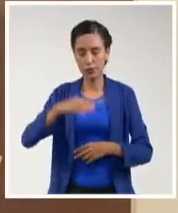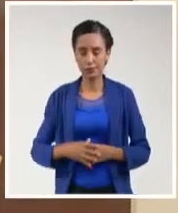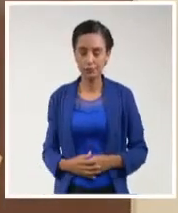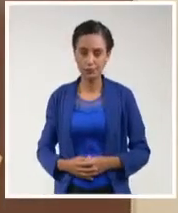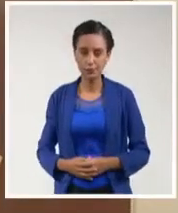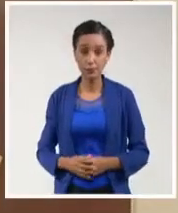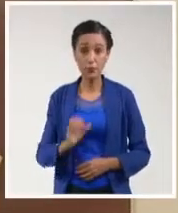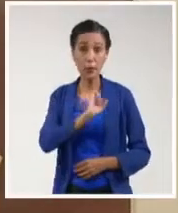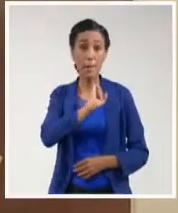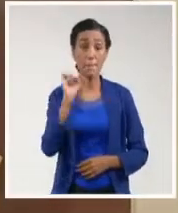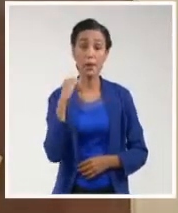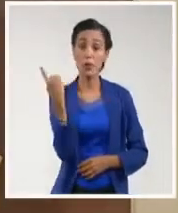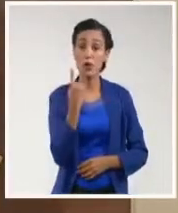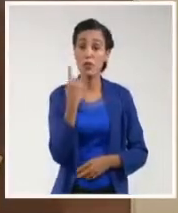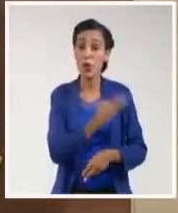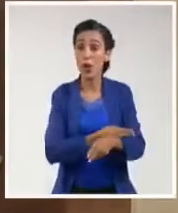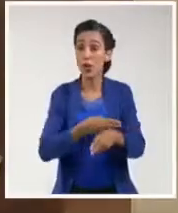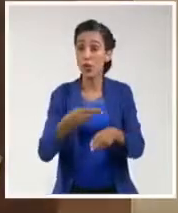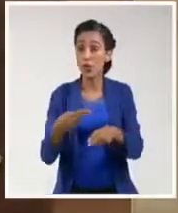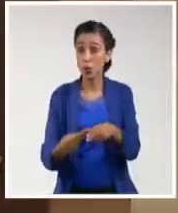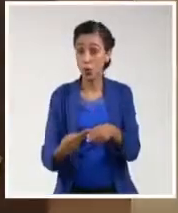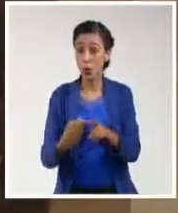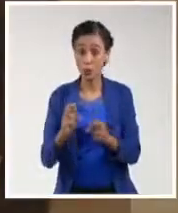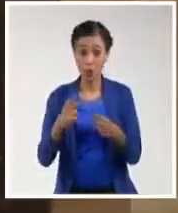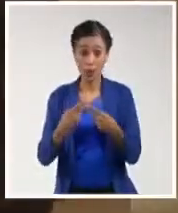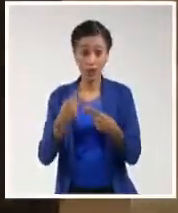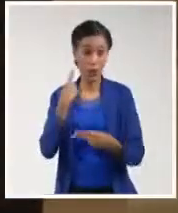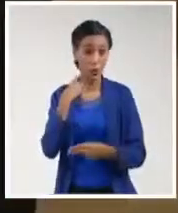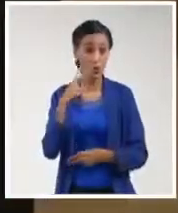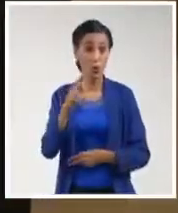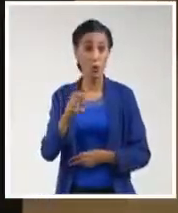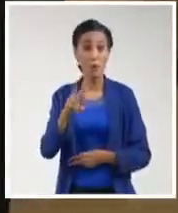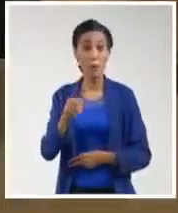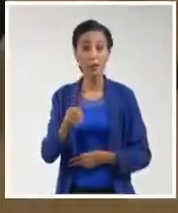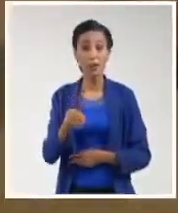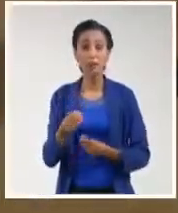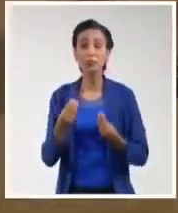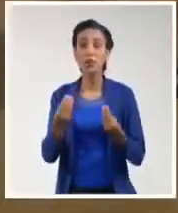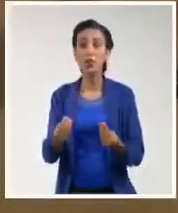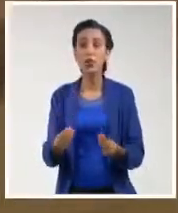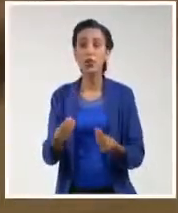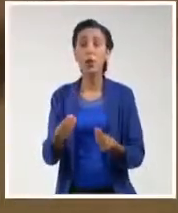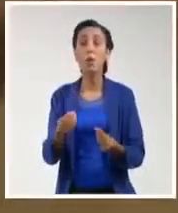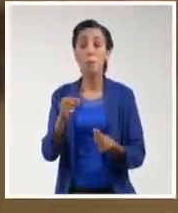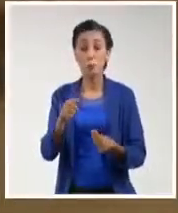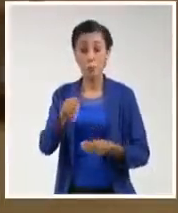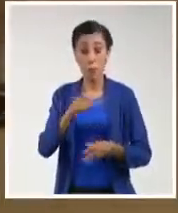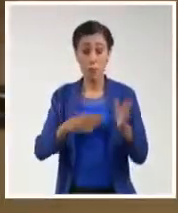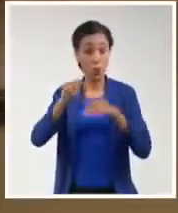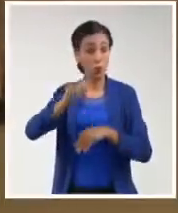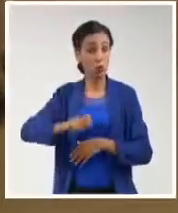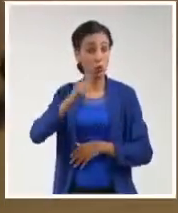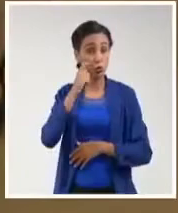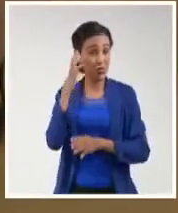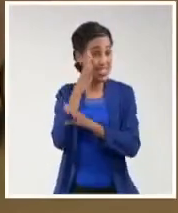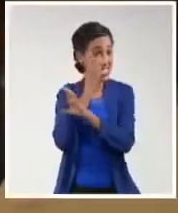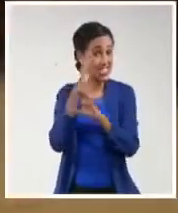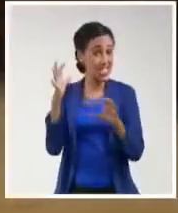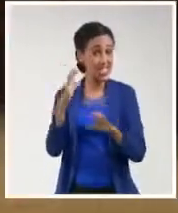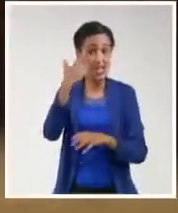Nacional de Historia en su edición 2020 se otorgó al doctor en ciencias Alberto Prieto Rosos,